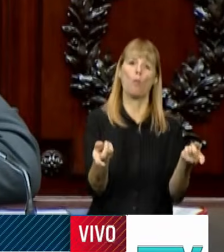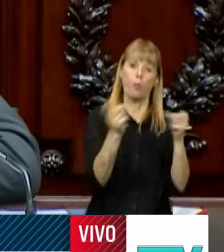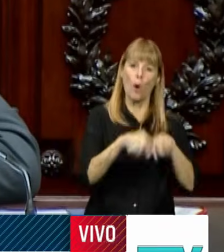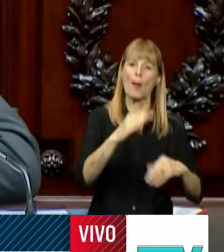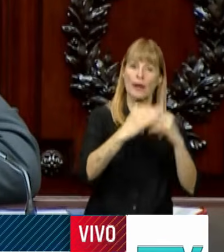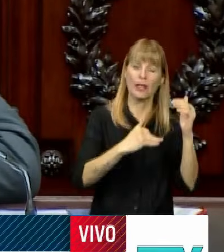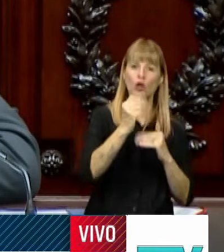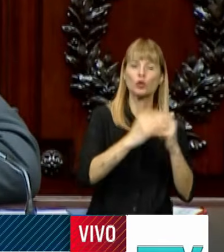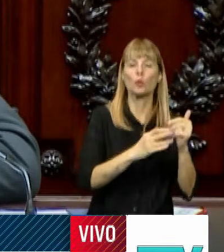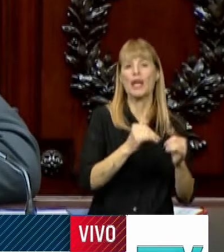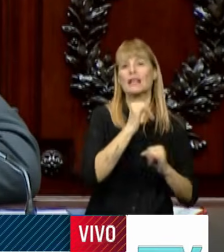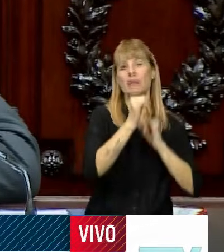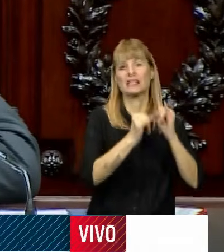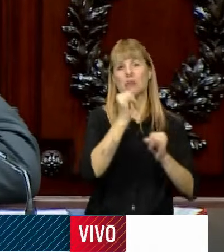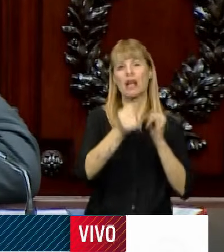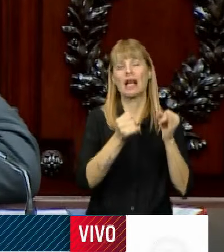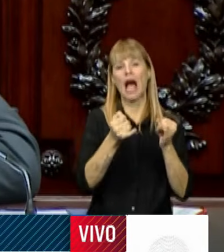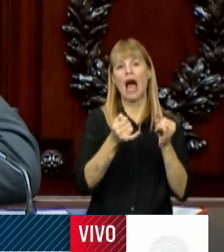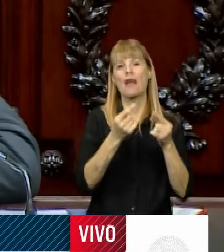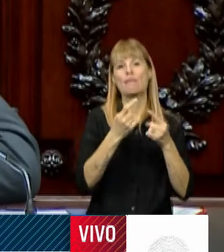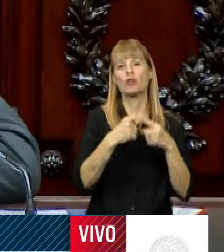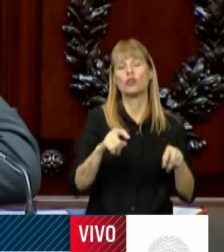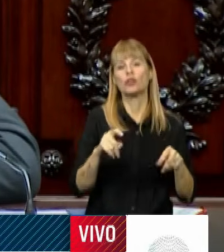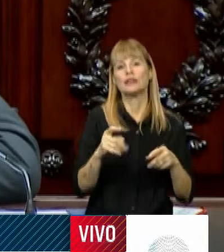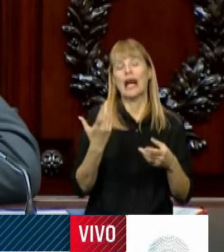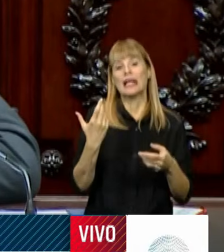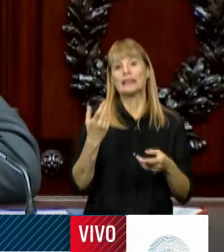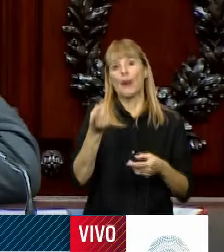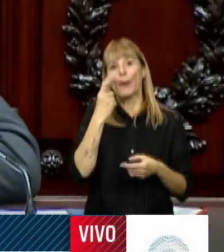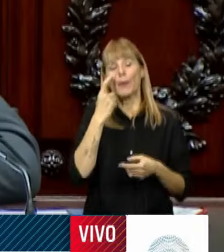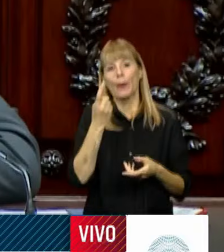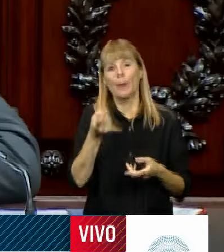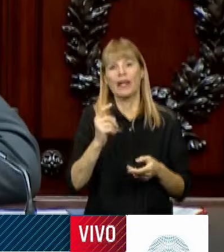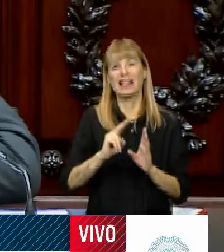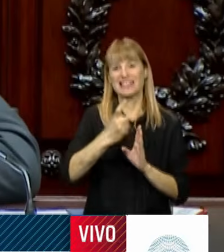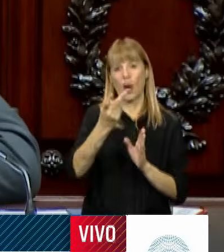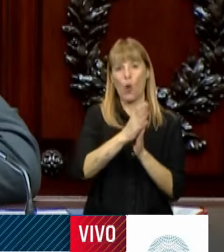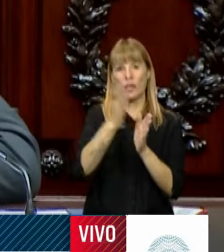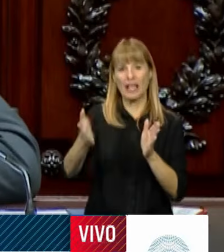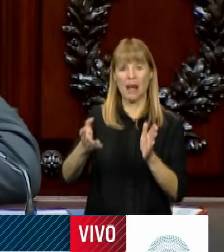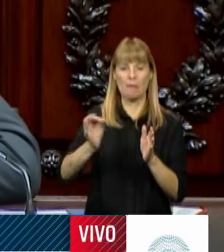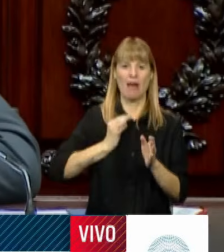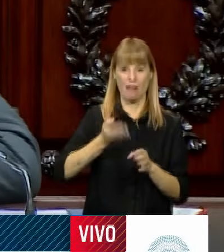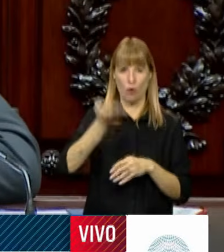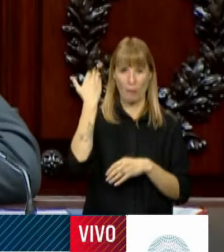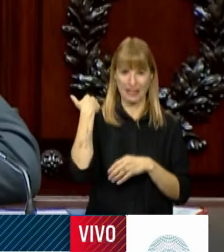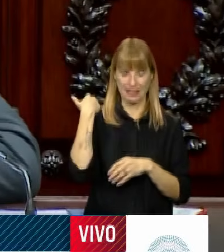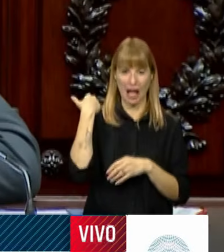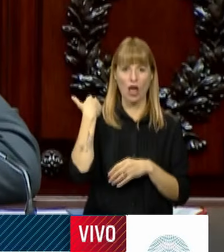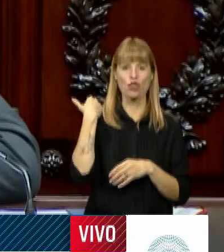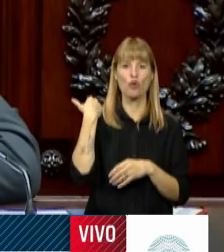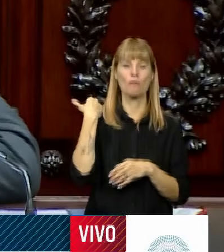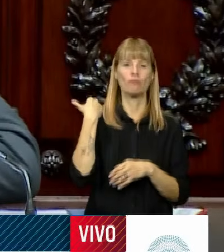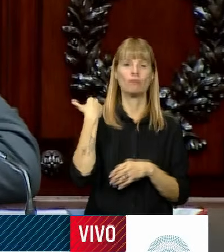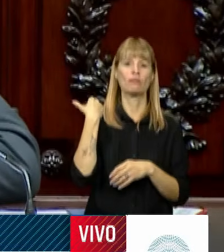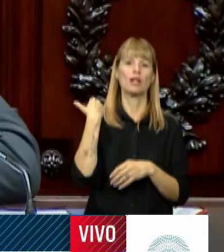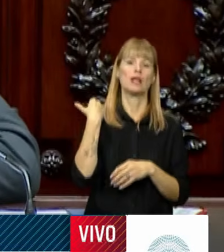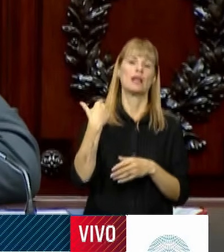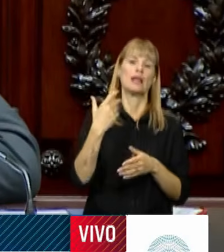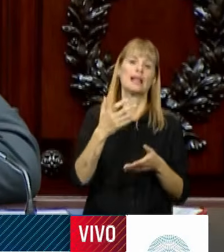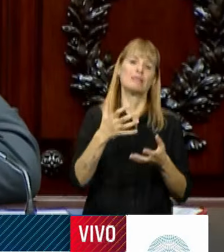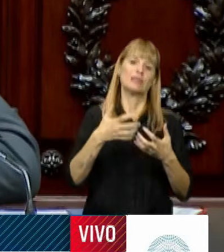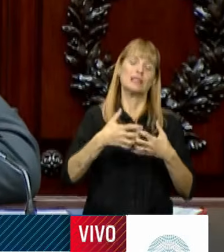parte, por un fenómeno que vivimos con notoria crudeza durante la segunda mitad del año pasado. La operación golpista que